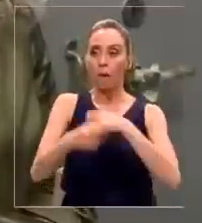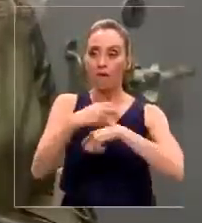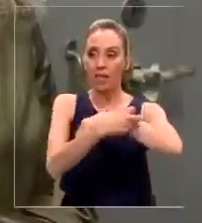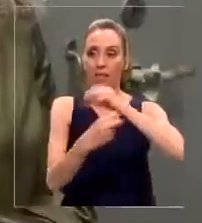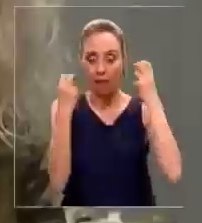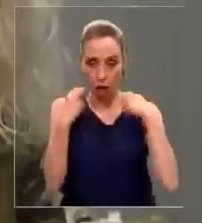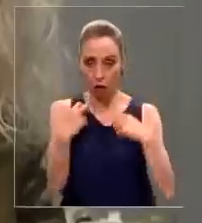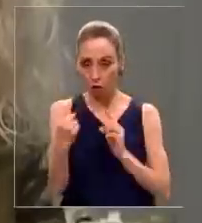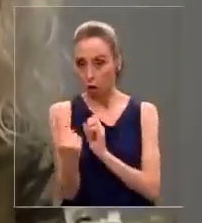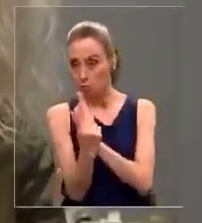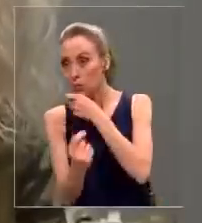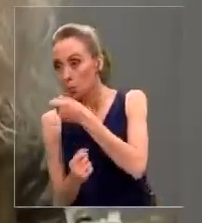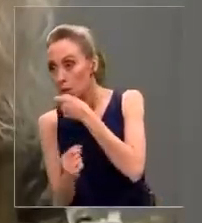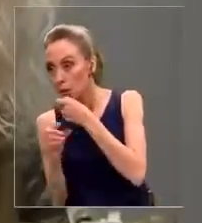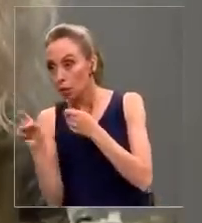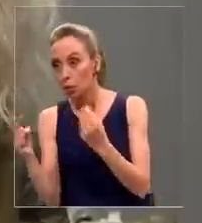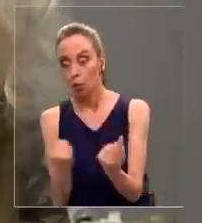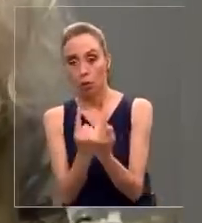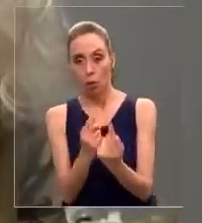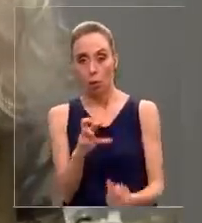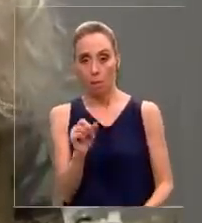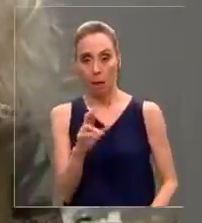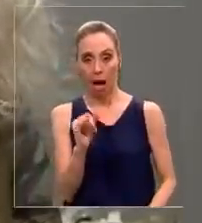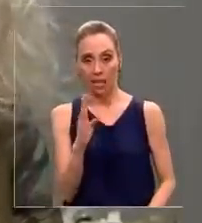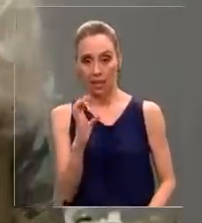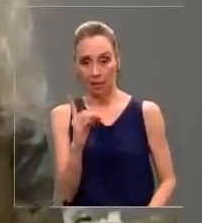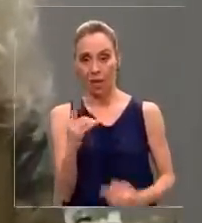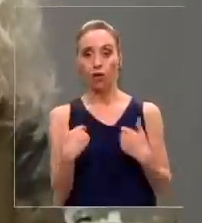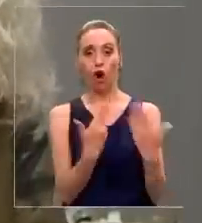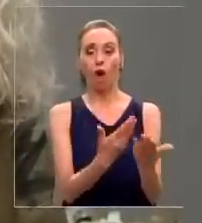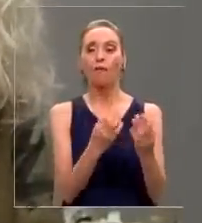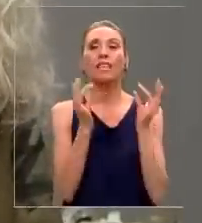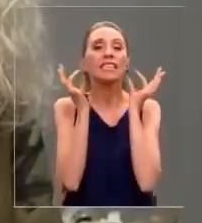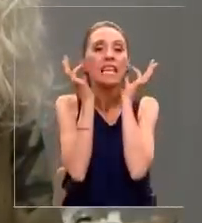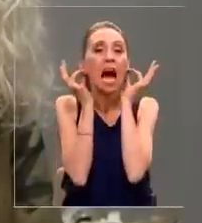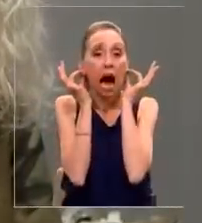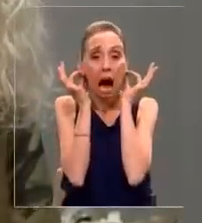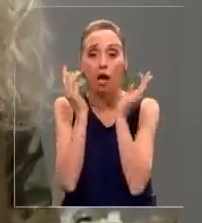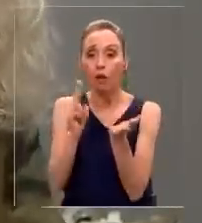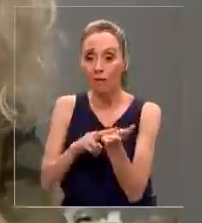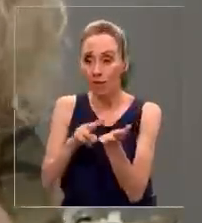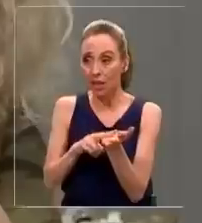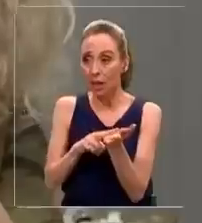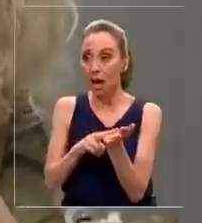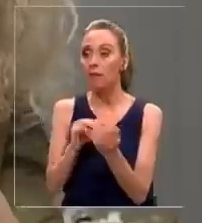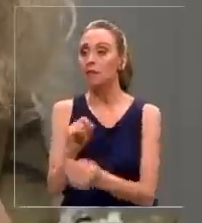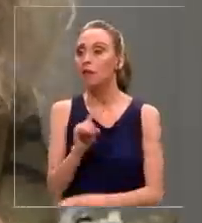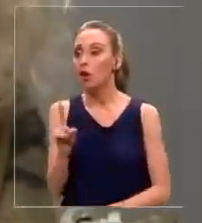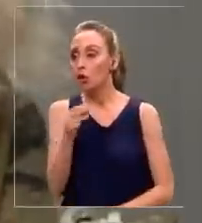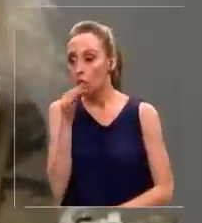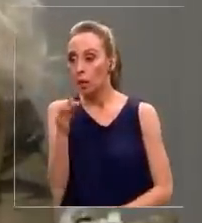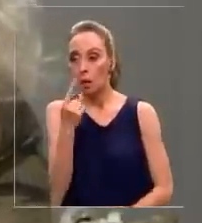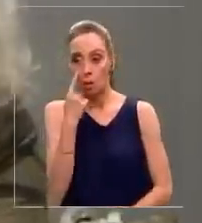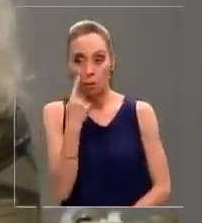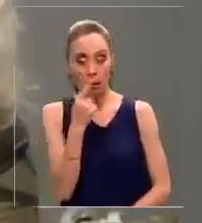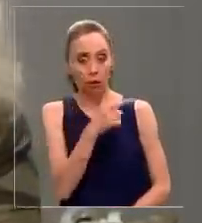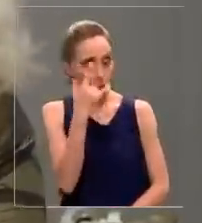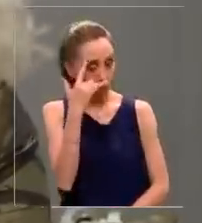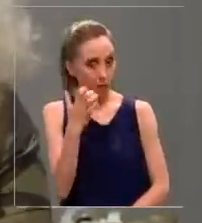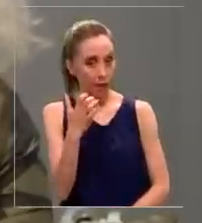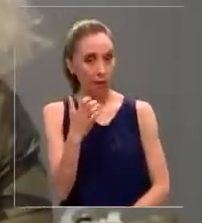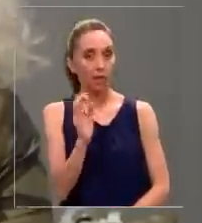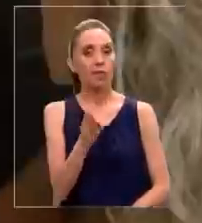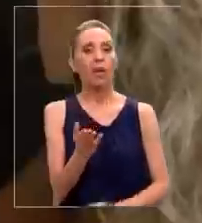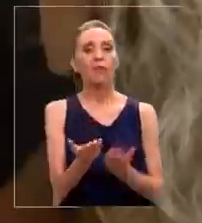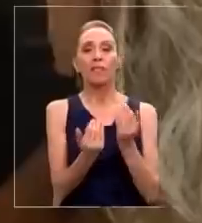de joyas. Pues si te vas a juntar con Paribet, ofrécele los aros. ¿Eso es verdad? ¿Que usted se lo dijo o no? Mira, me va a creer que tendría